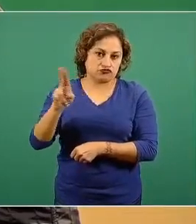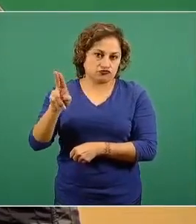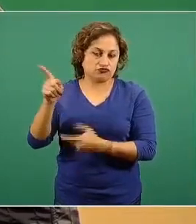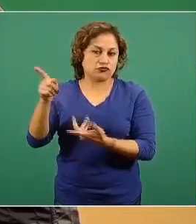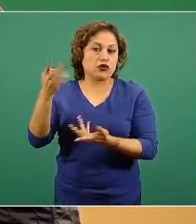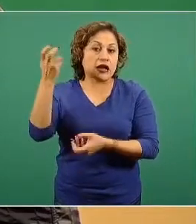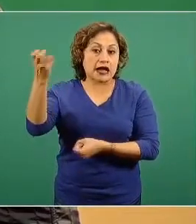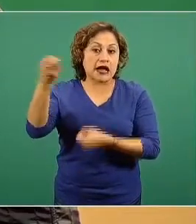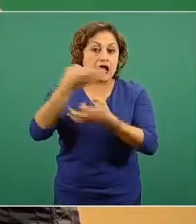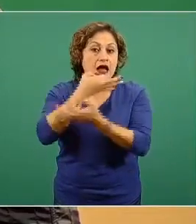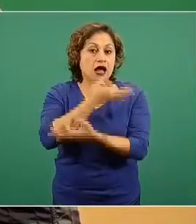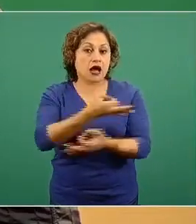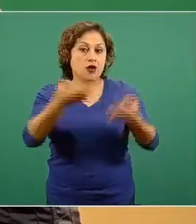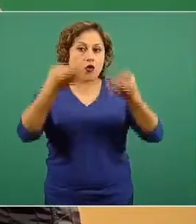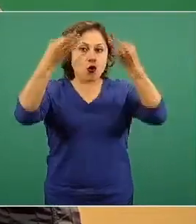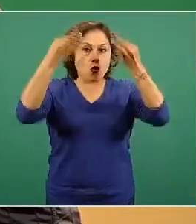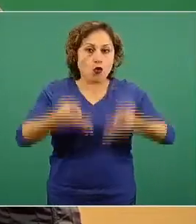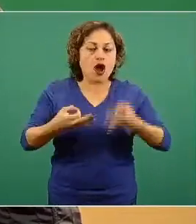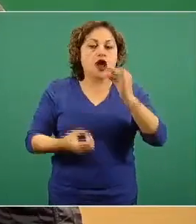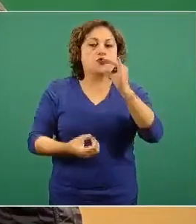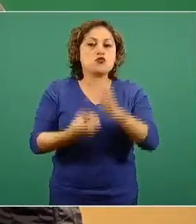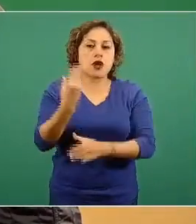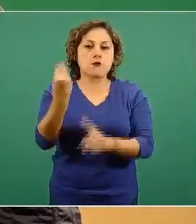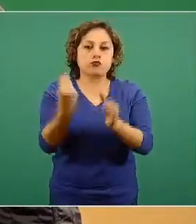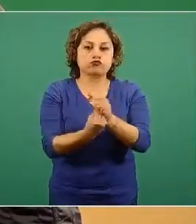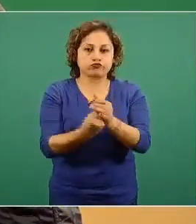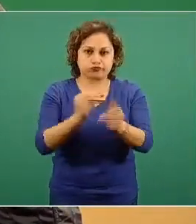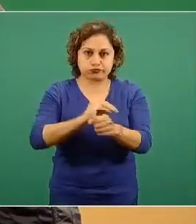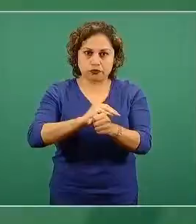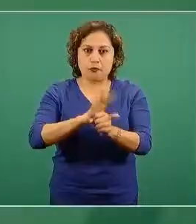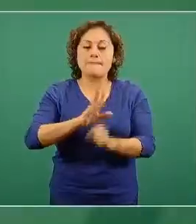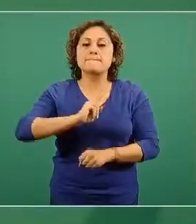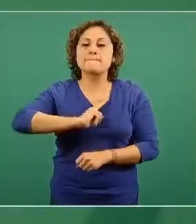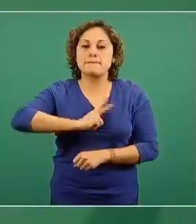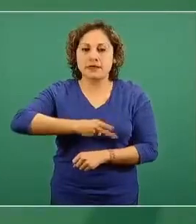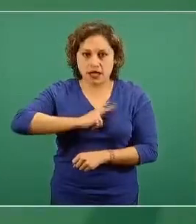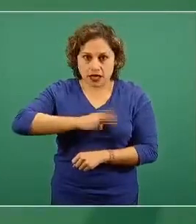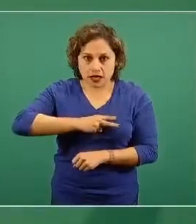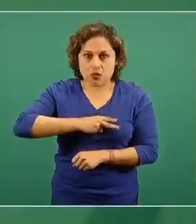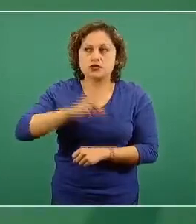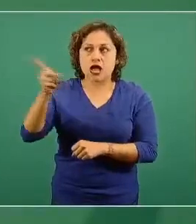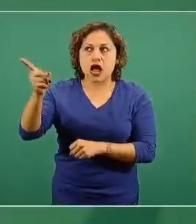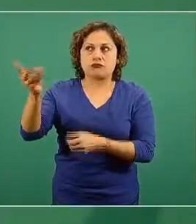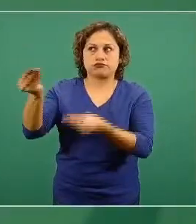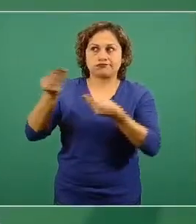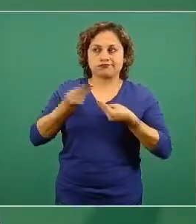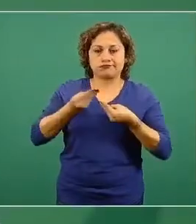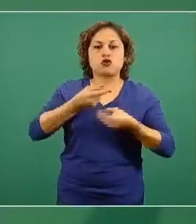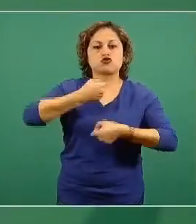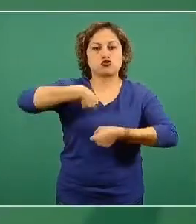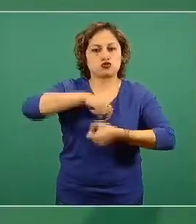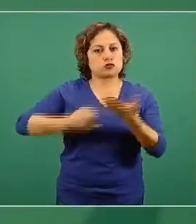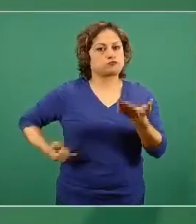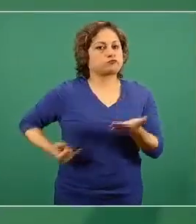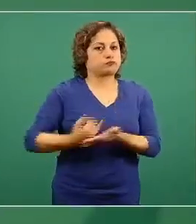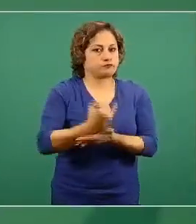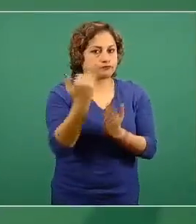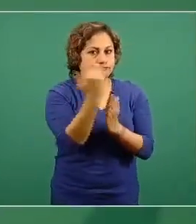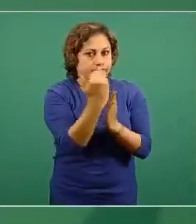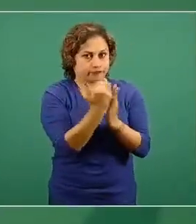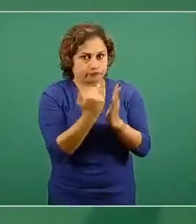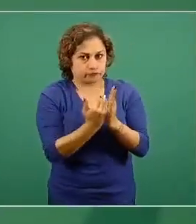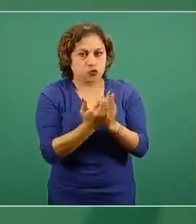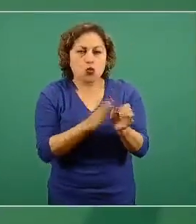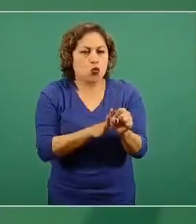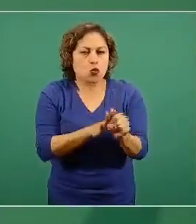a conocer de manera oficial la presencia de esta variante. ¿Cuáles son estas acciones que se tomaron? Precisamente el poder dar